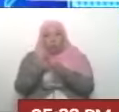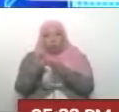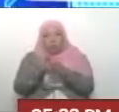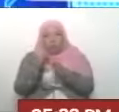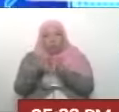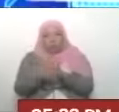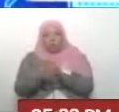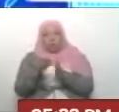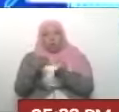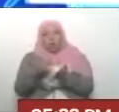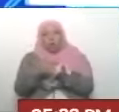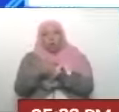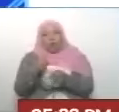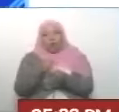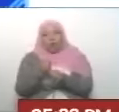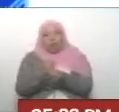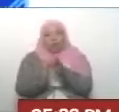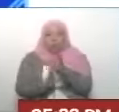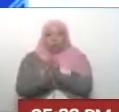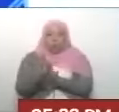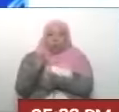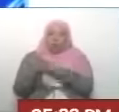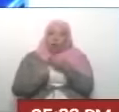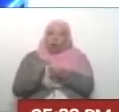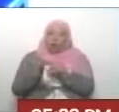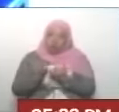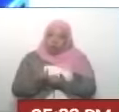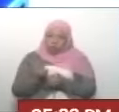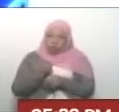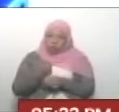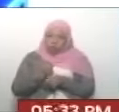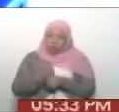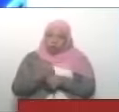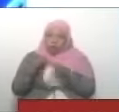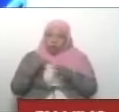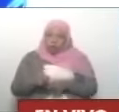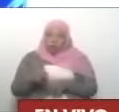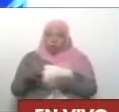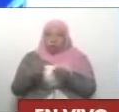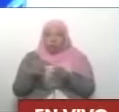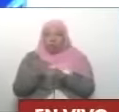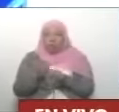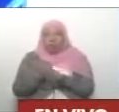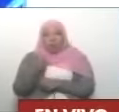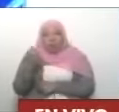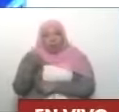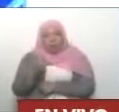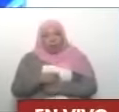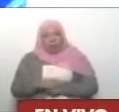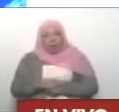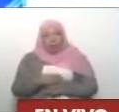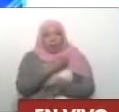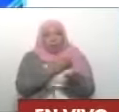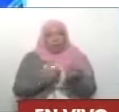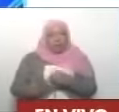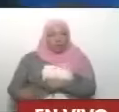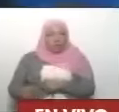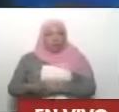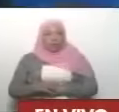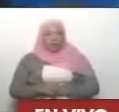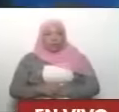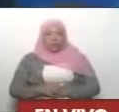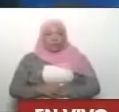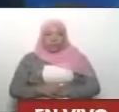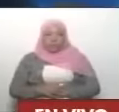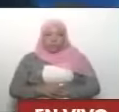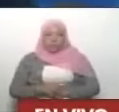con el mayor equilibrio e ir avanzando como estamos avanzando hacia consolidar los equilibrios económicos. Luis Villegas, bienvenido. Muchas gracias, mi